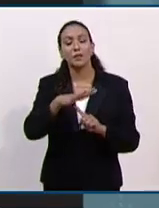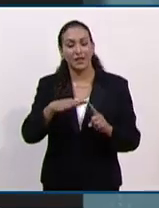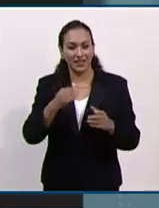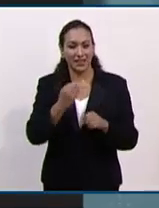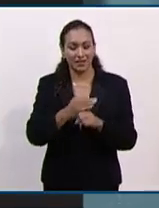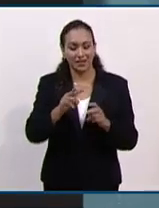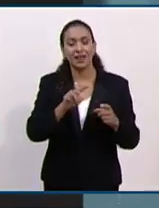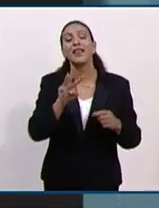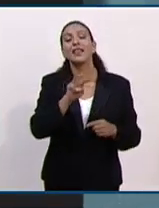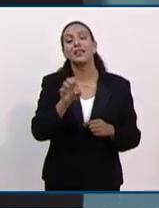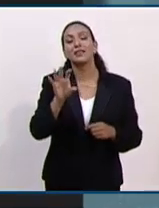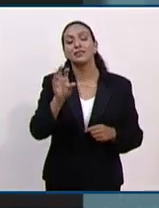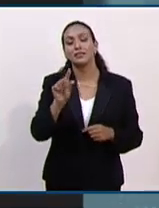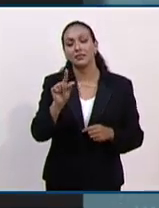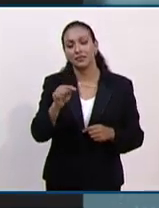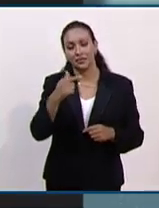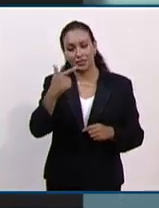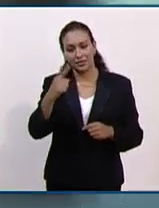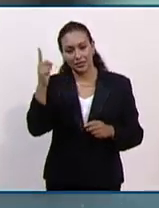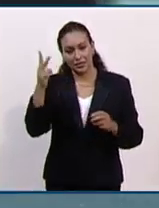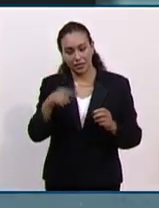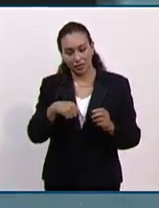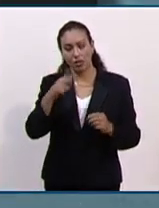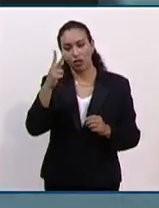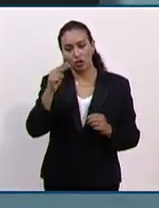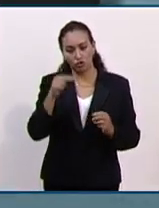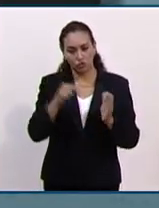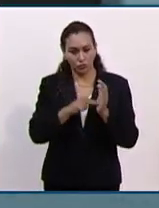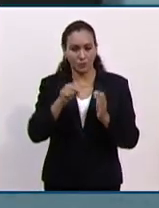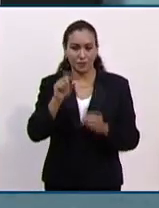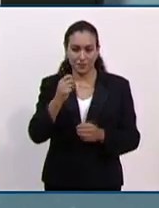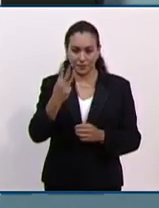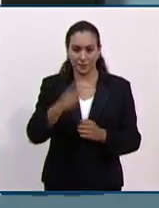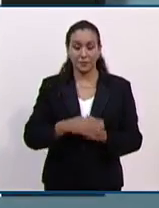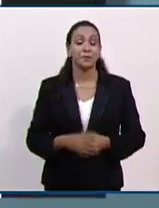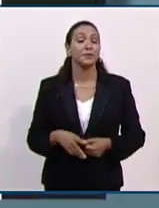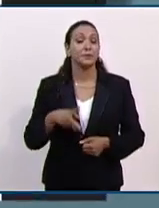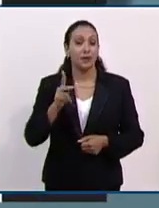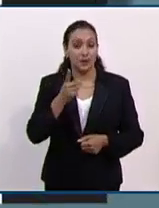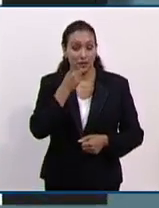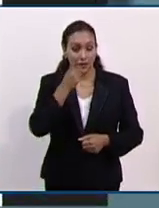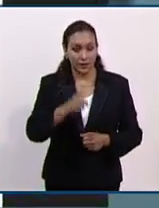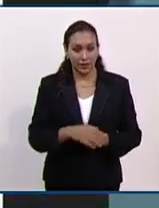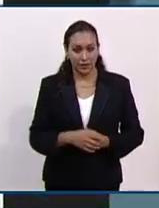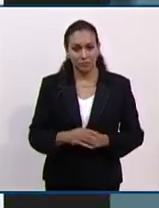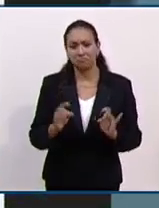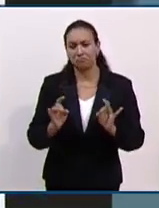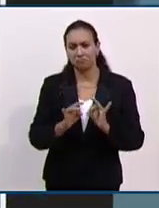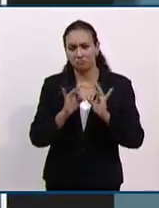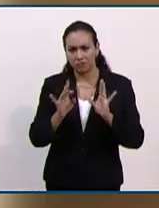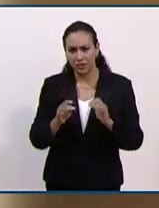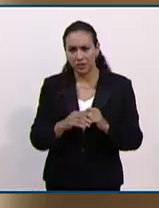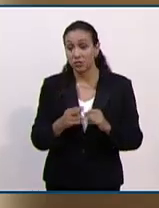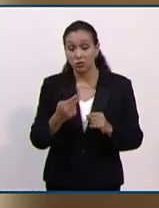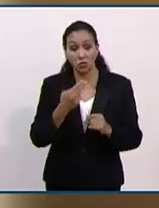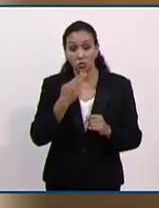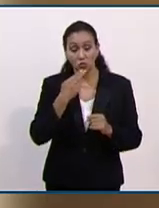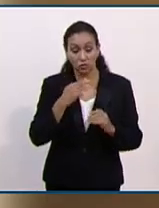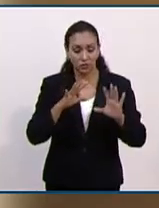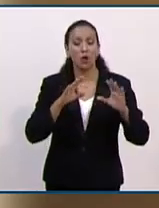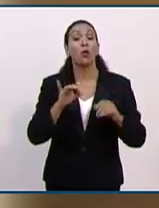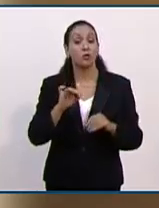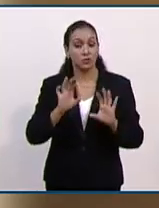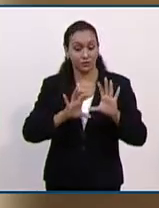criterios 377 de 2023. Sin embargo, aclaró que en caso de que se inaplique la prisión